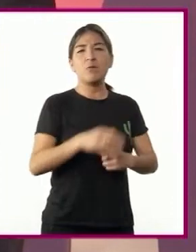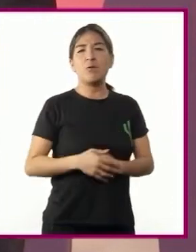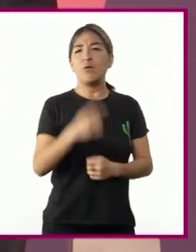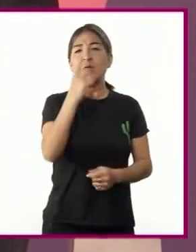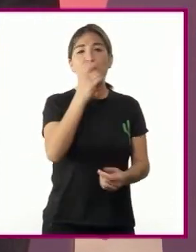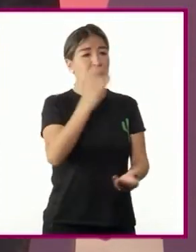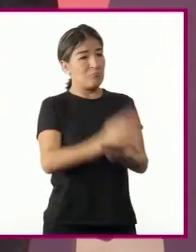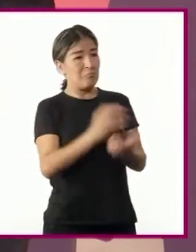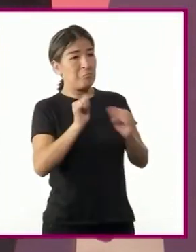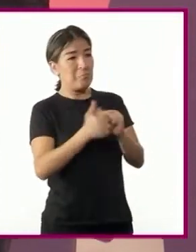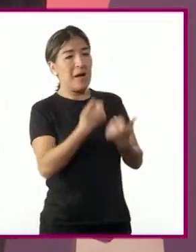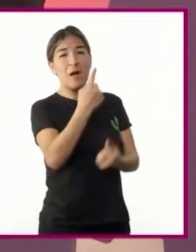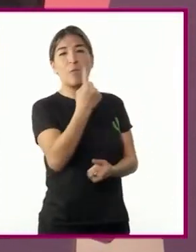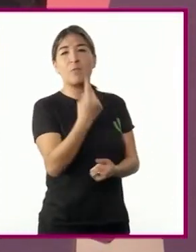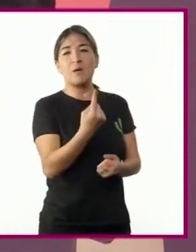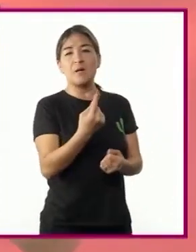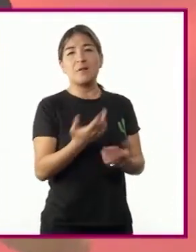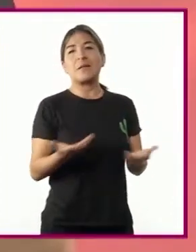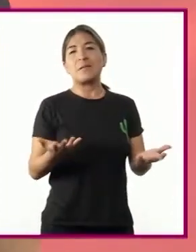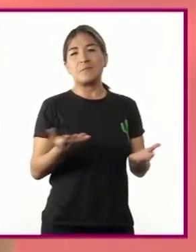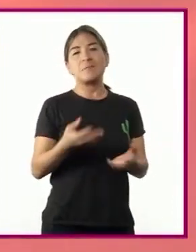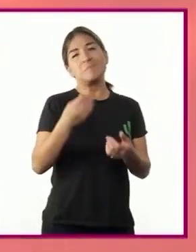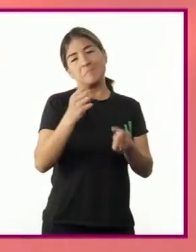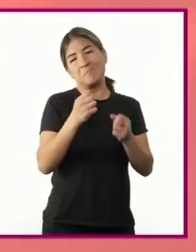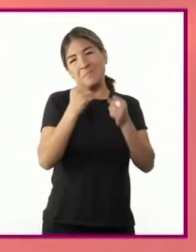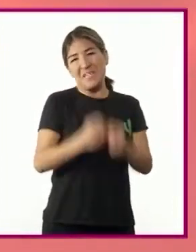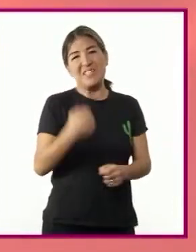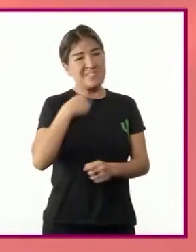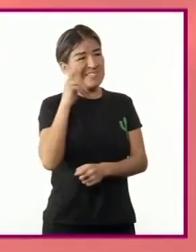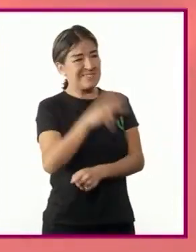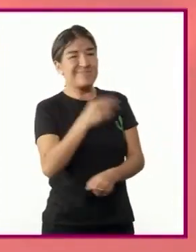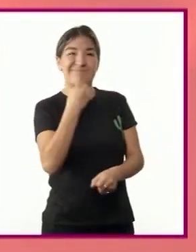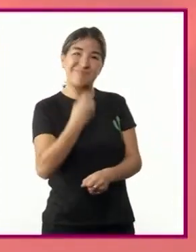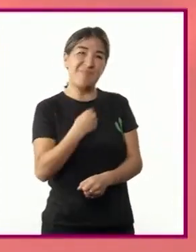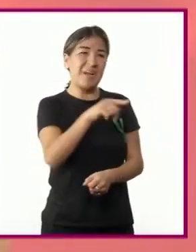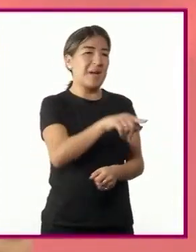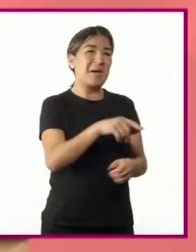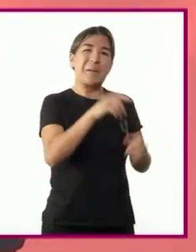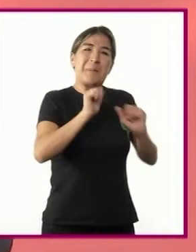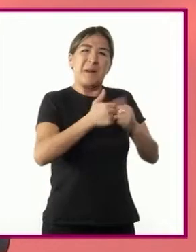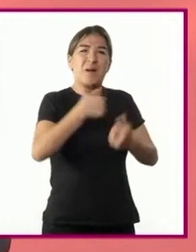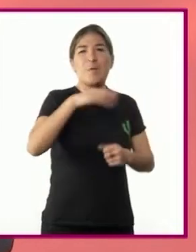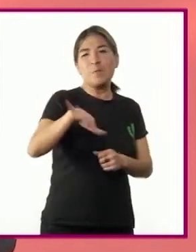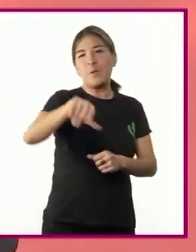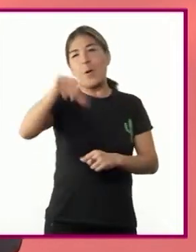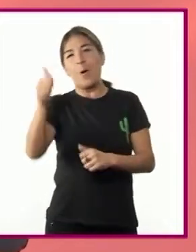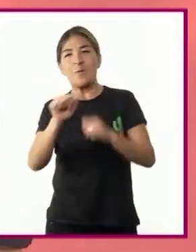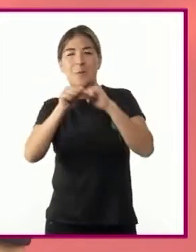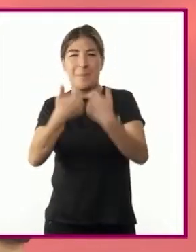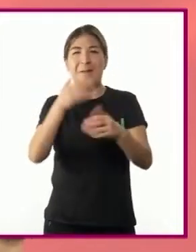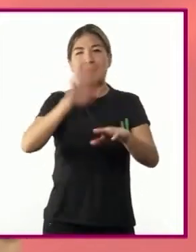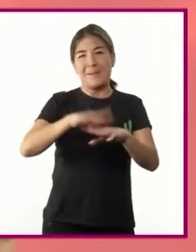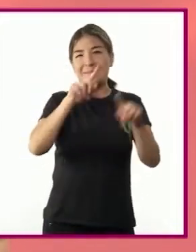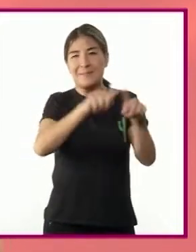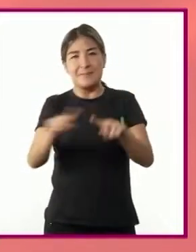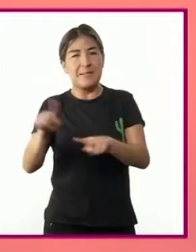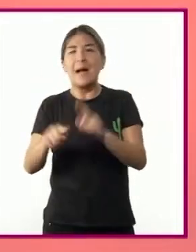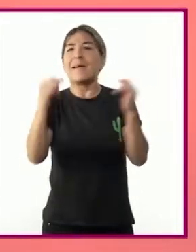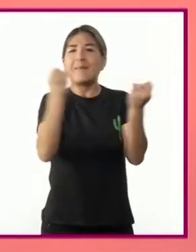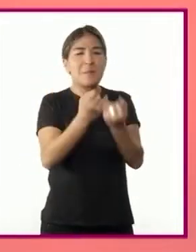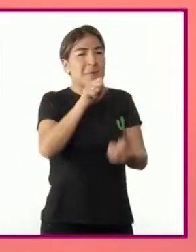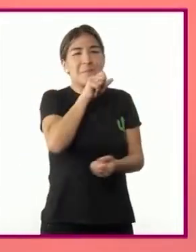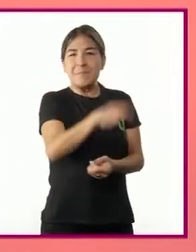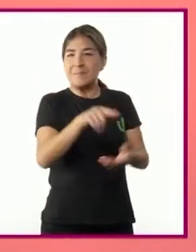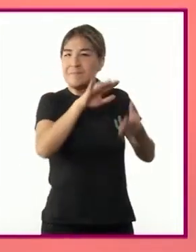solo tipo de pan? Bueno, pues seguramente me aburriría y buscaría otra donde tuviera más variedad. Lo mismo pasa con